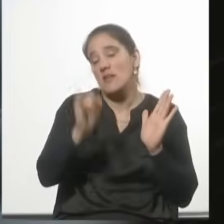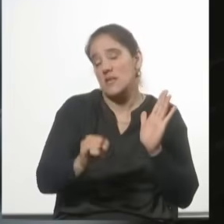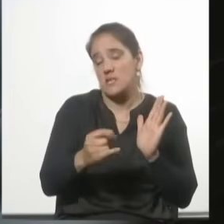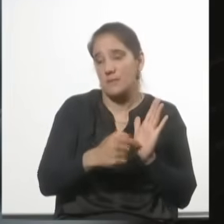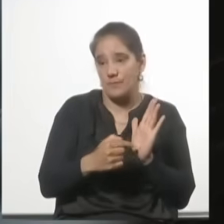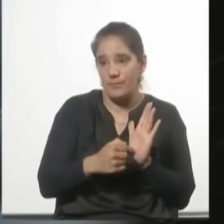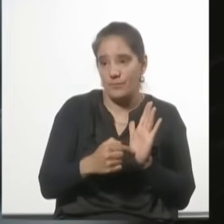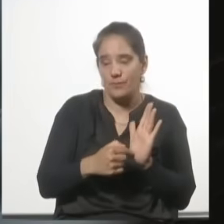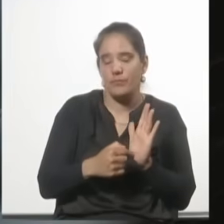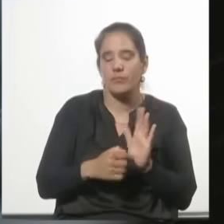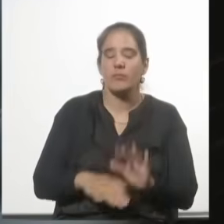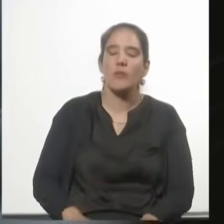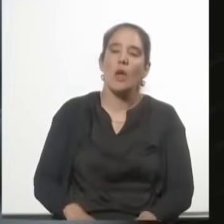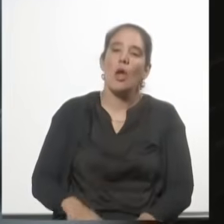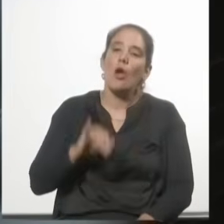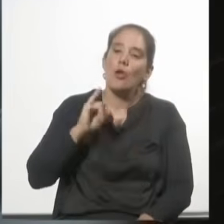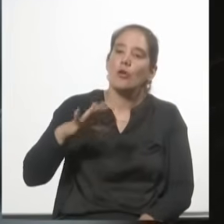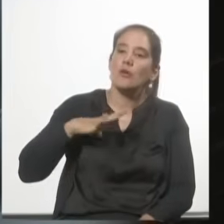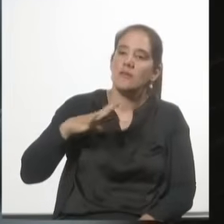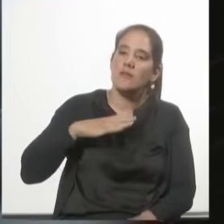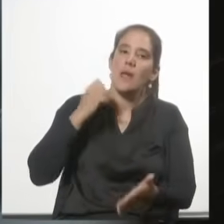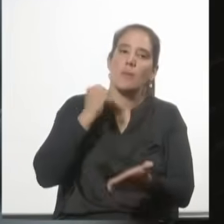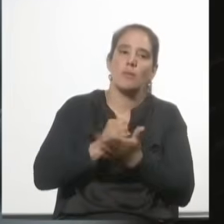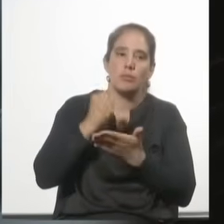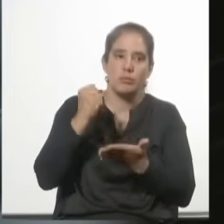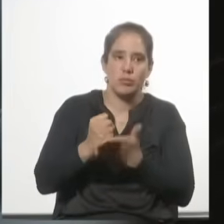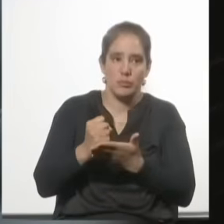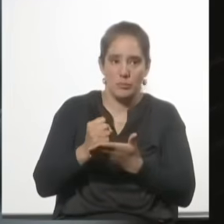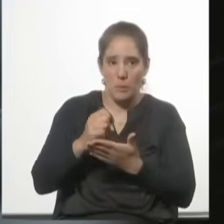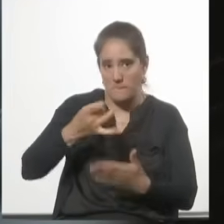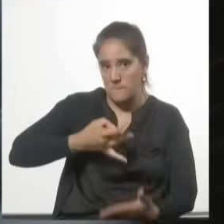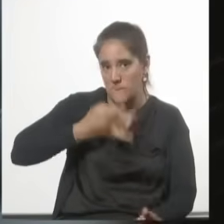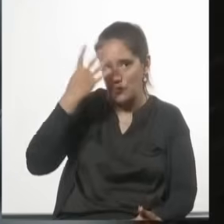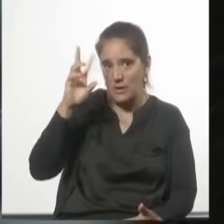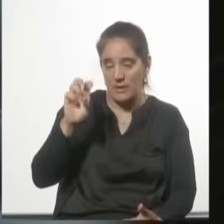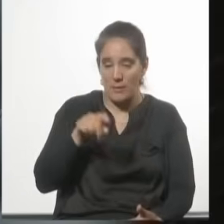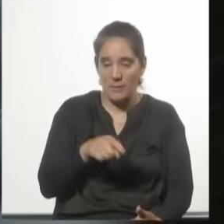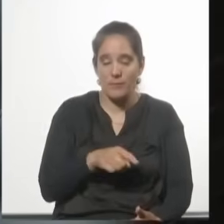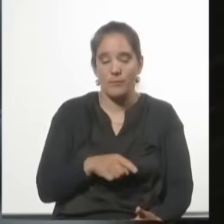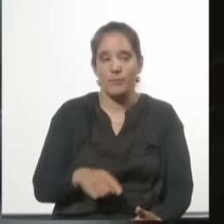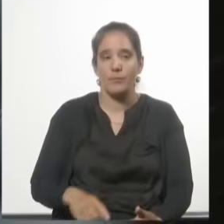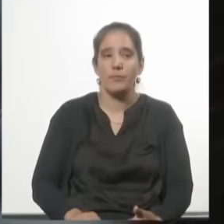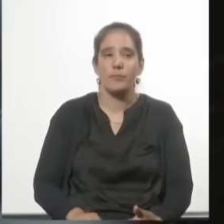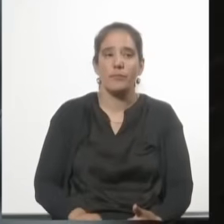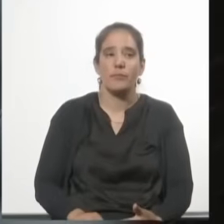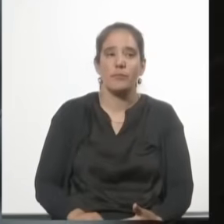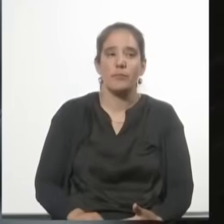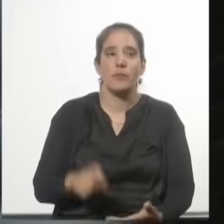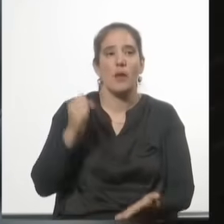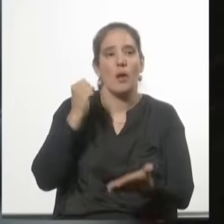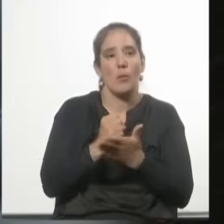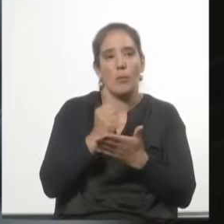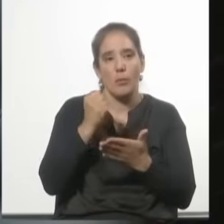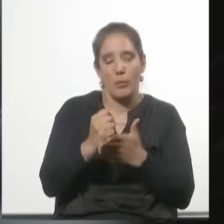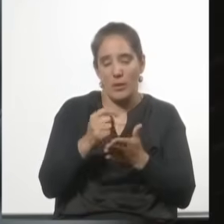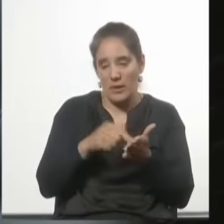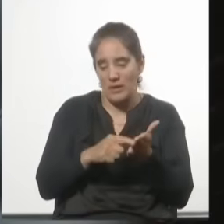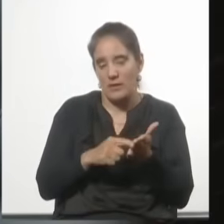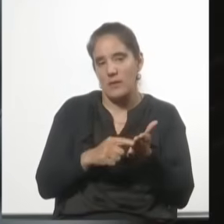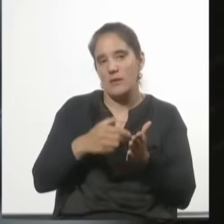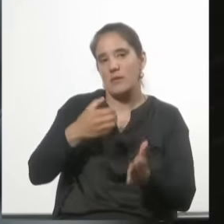encuentra apostillado, y acá hay varios profesionales, entiendo, en la materia, es la mentada acta